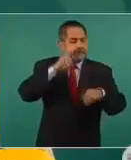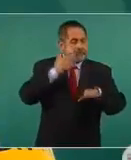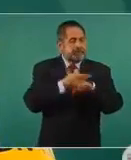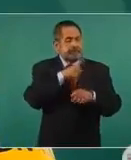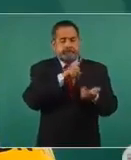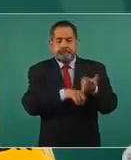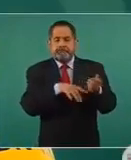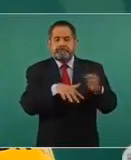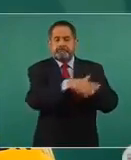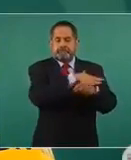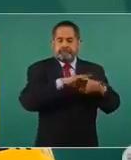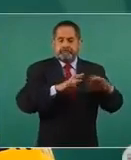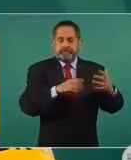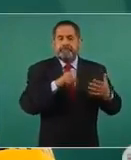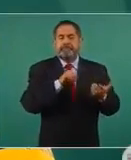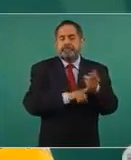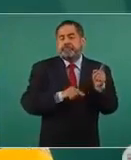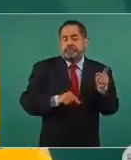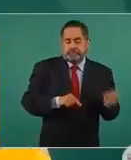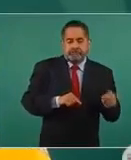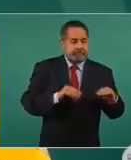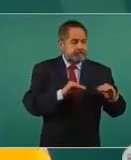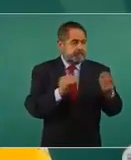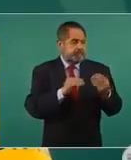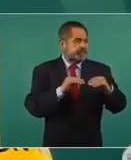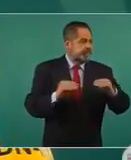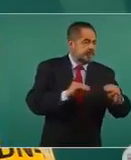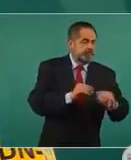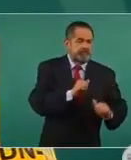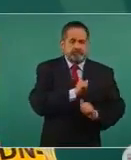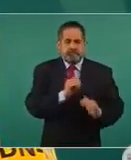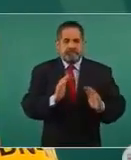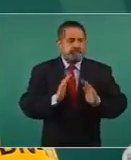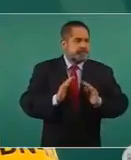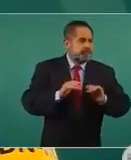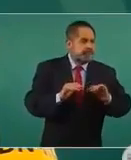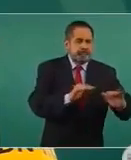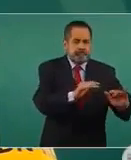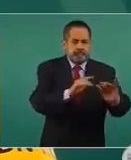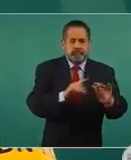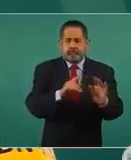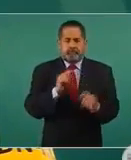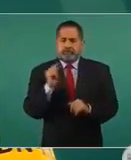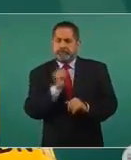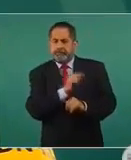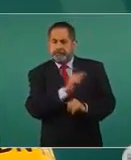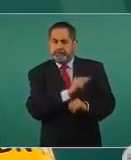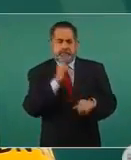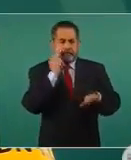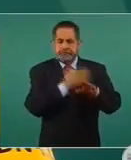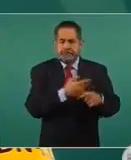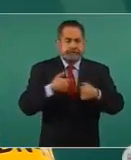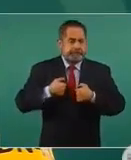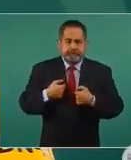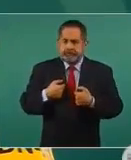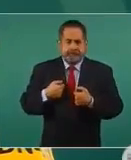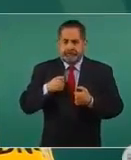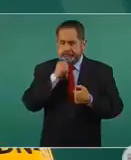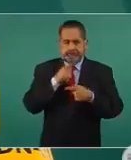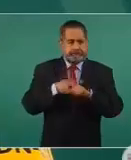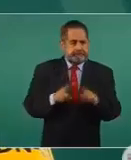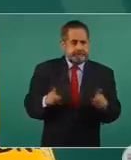responsables de las actividades operativas y administrativas que se realizan dentro de su área